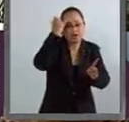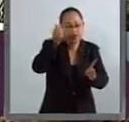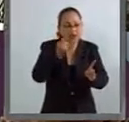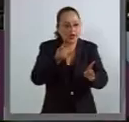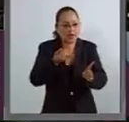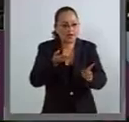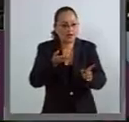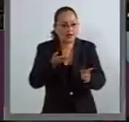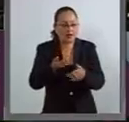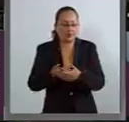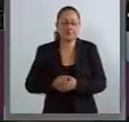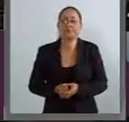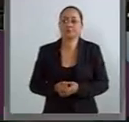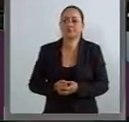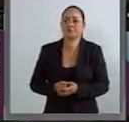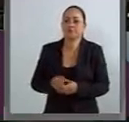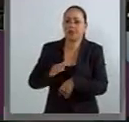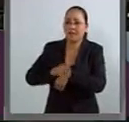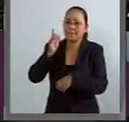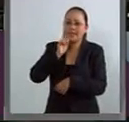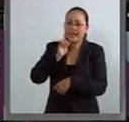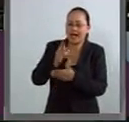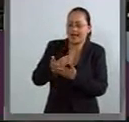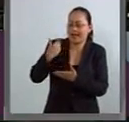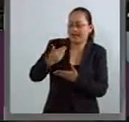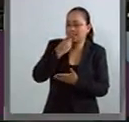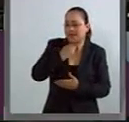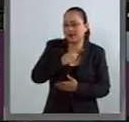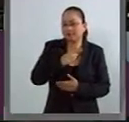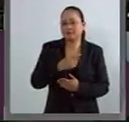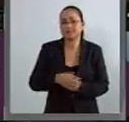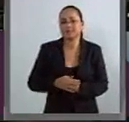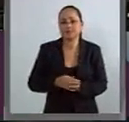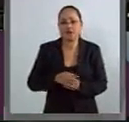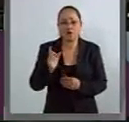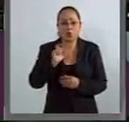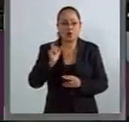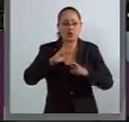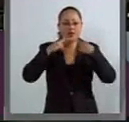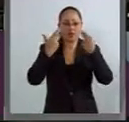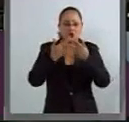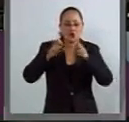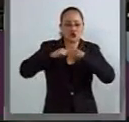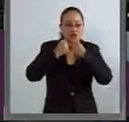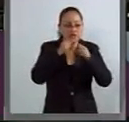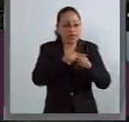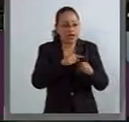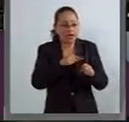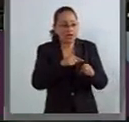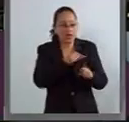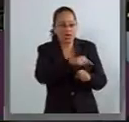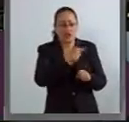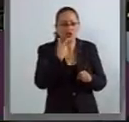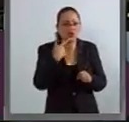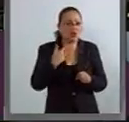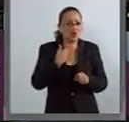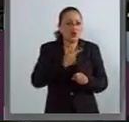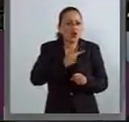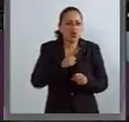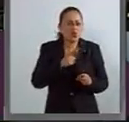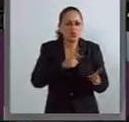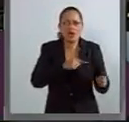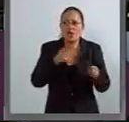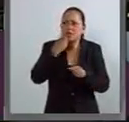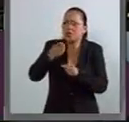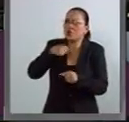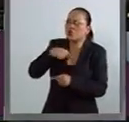Una amiga mía me decía que en reuniones sociales no le gustaba decir que era